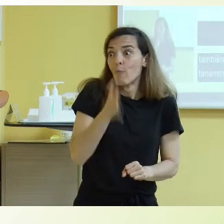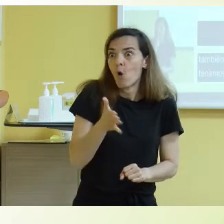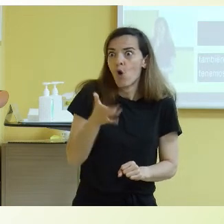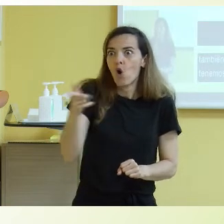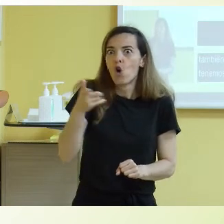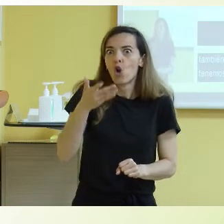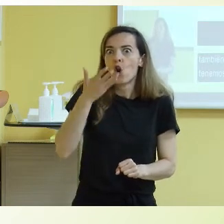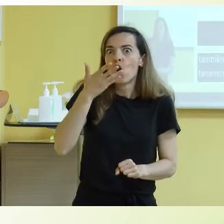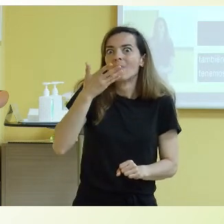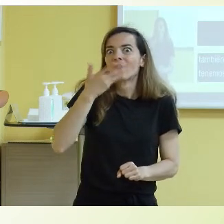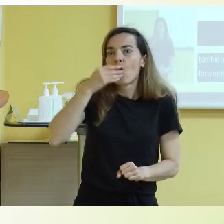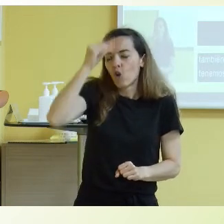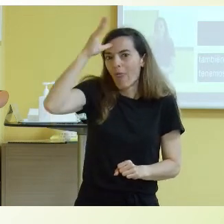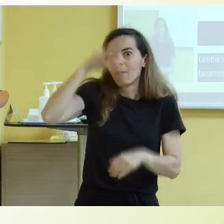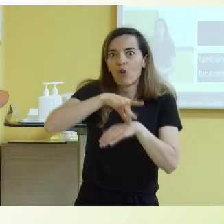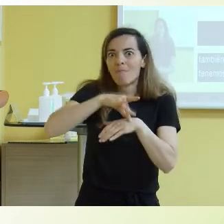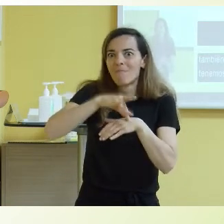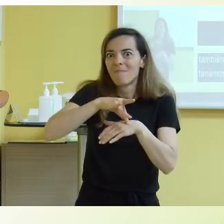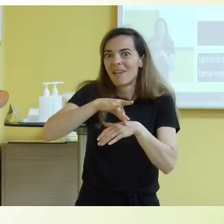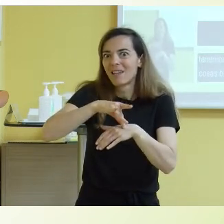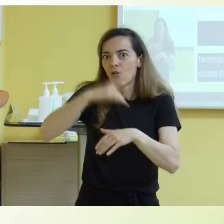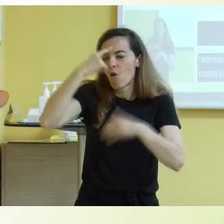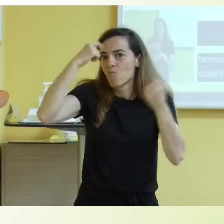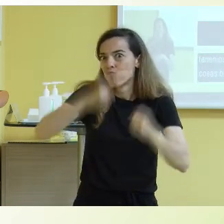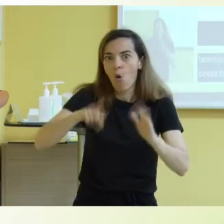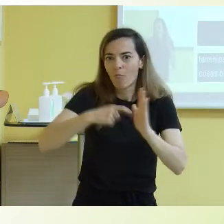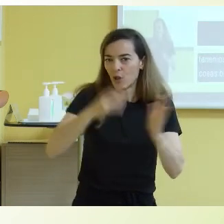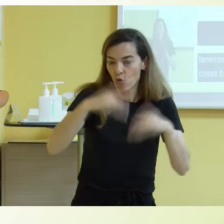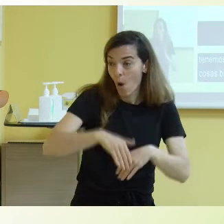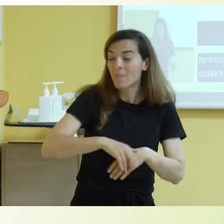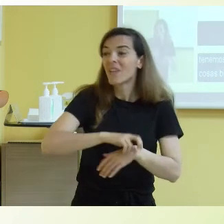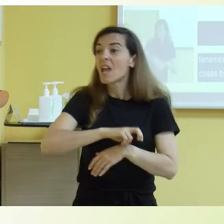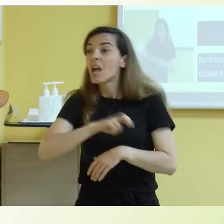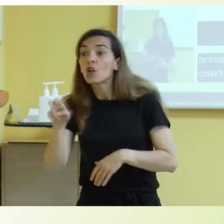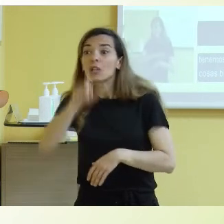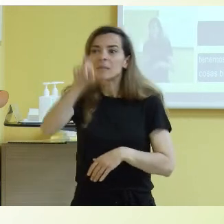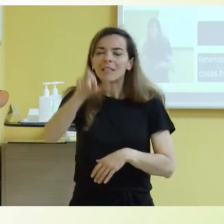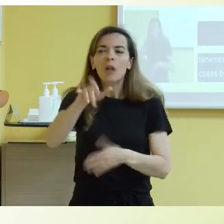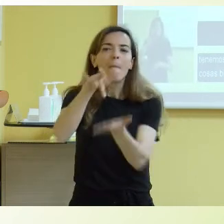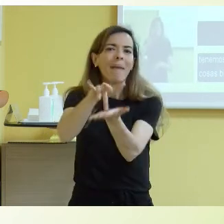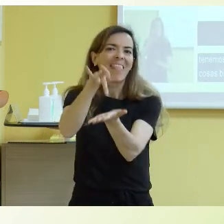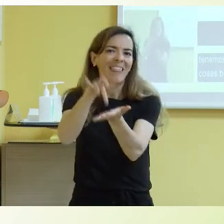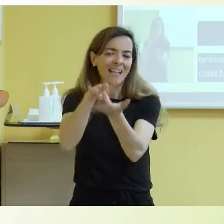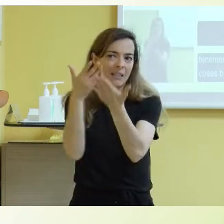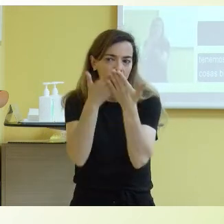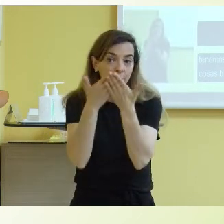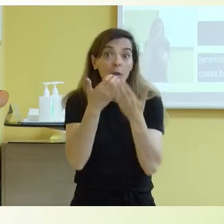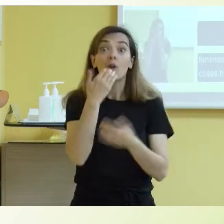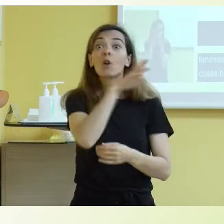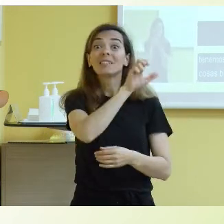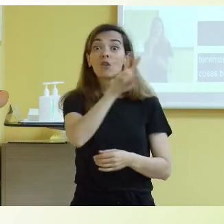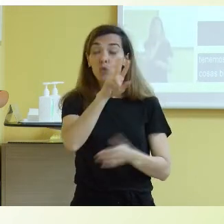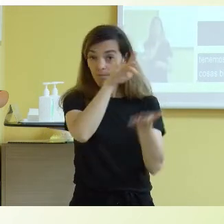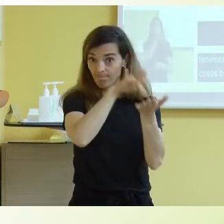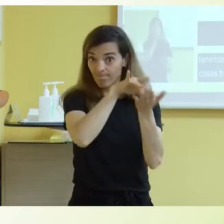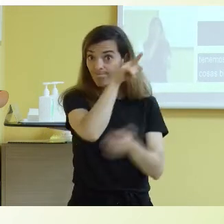los conocimientos médicos en estos momentos, y luego tenemos muchas personas que se nos quedan en estudio, y esto le pasa a los Estados Unidos,